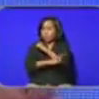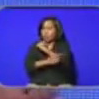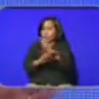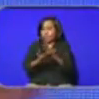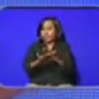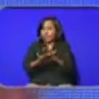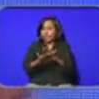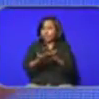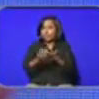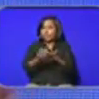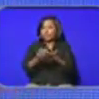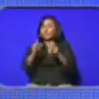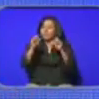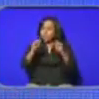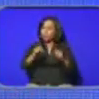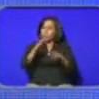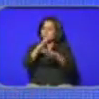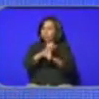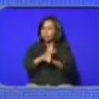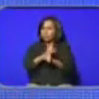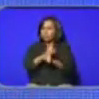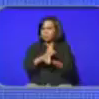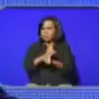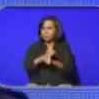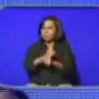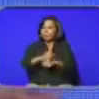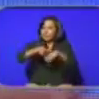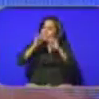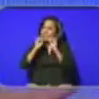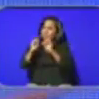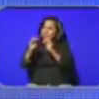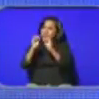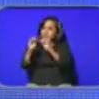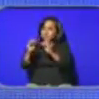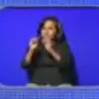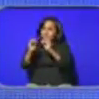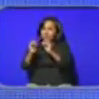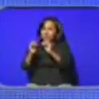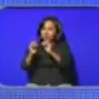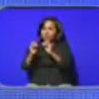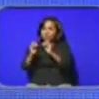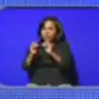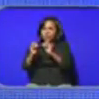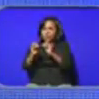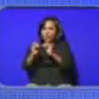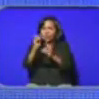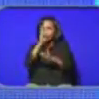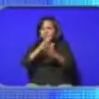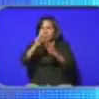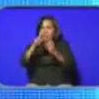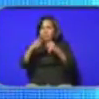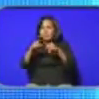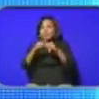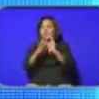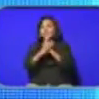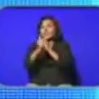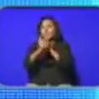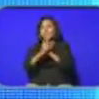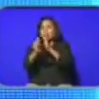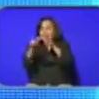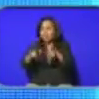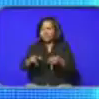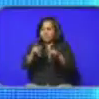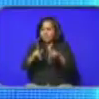competencias técnicas, es decir, a formar el talento humano en diferentes competencias, en diferentes